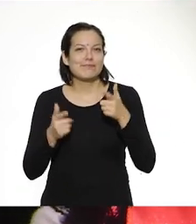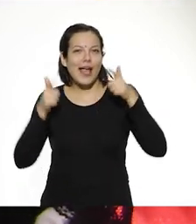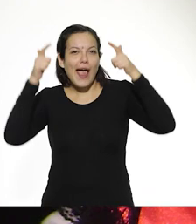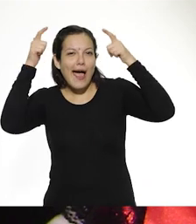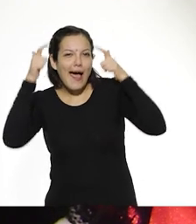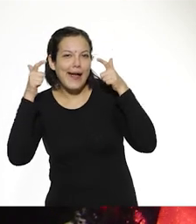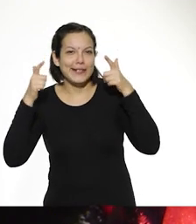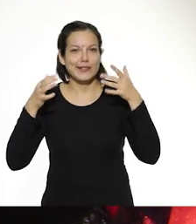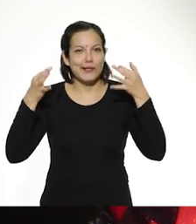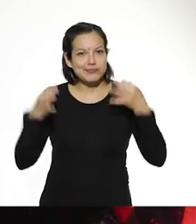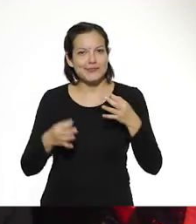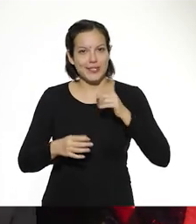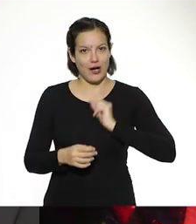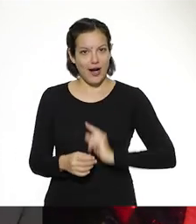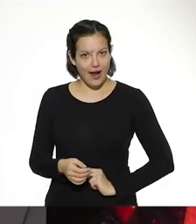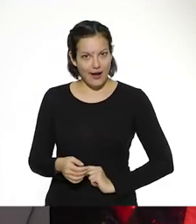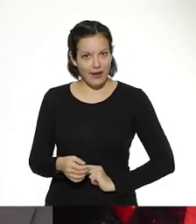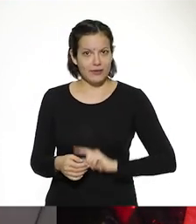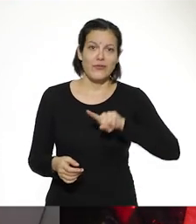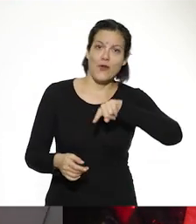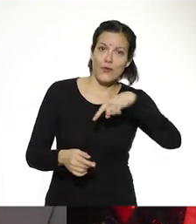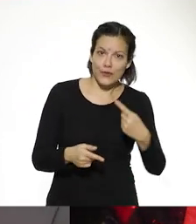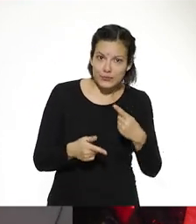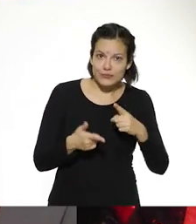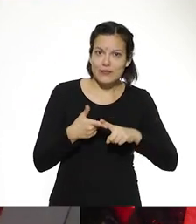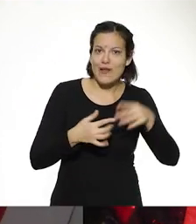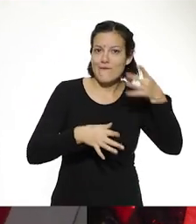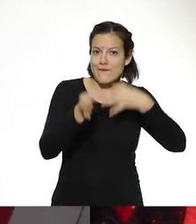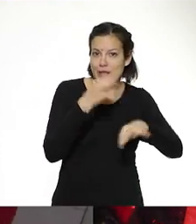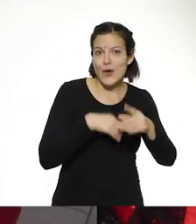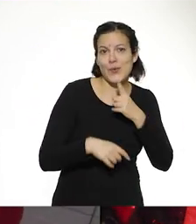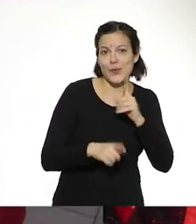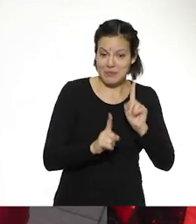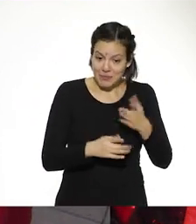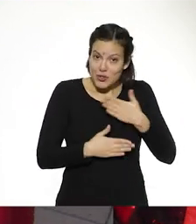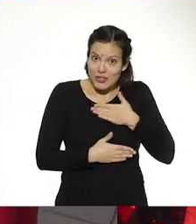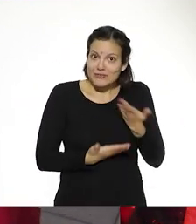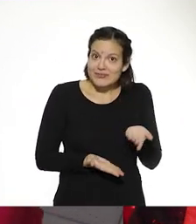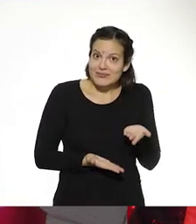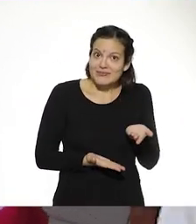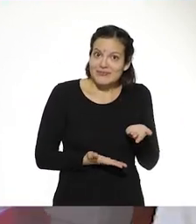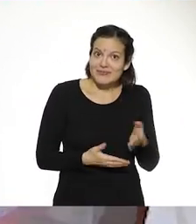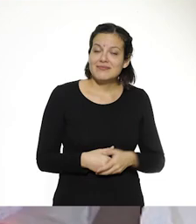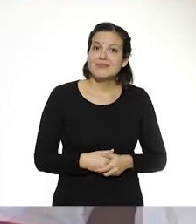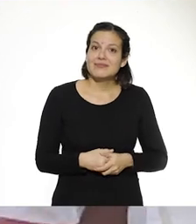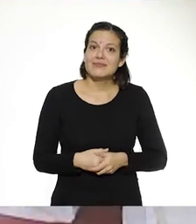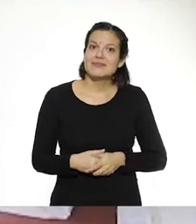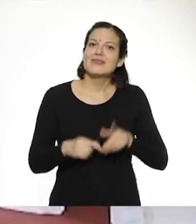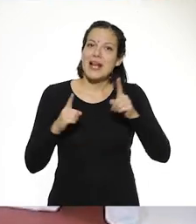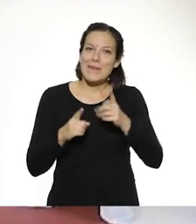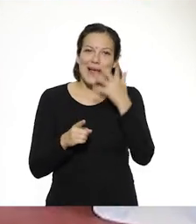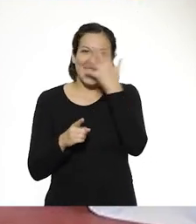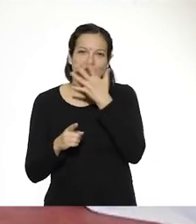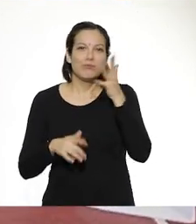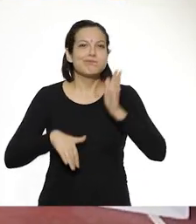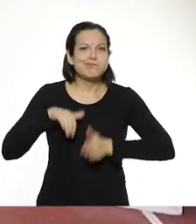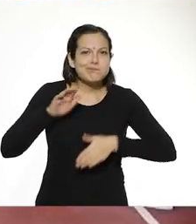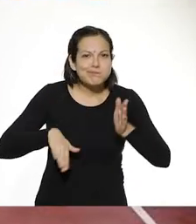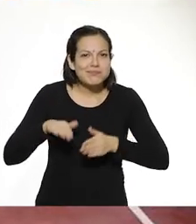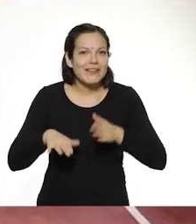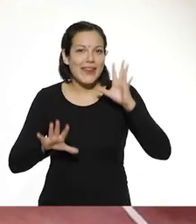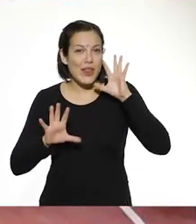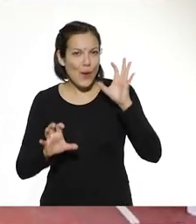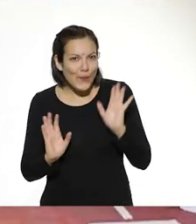galeras y con traje, y otros de vendedores de velas, como yo. También hay negritos candomberos,